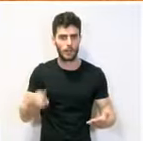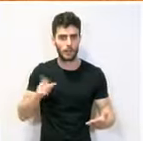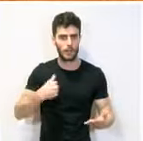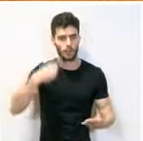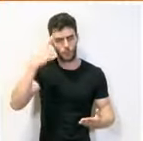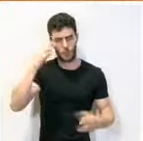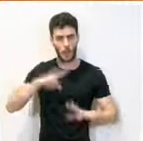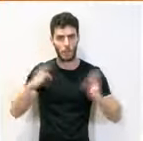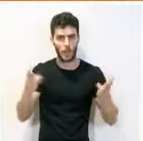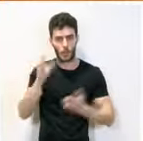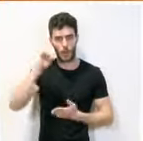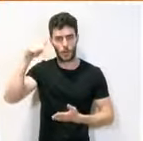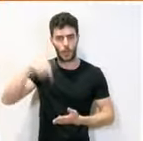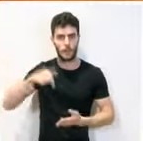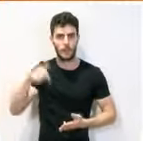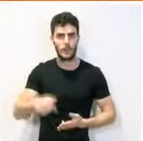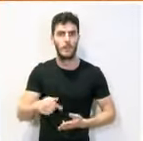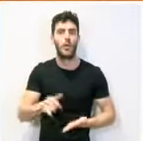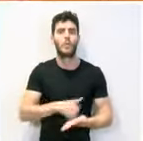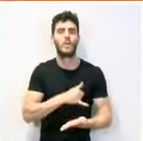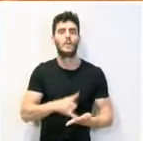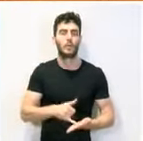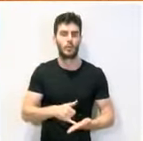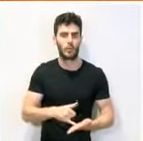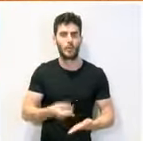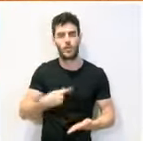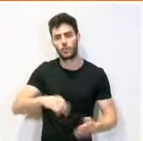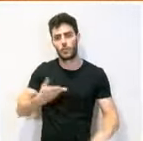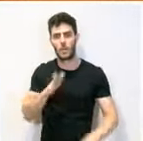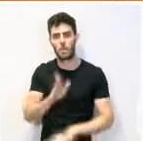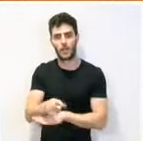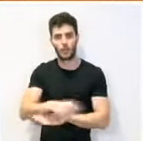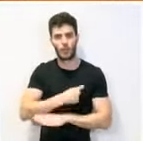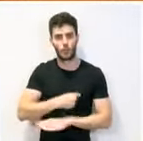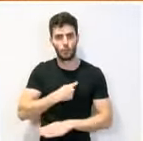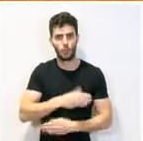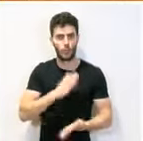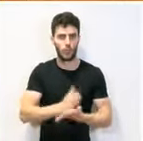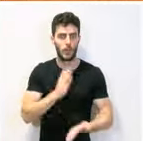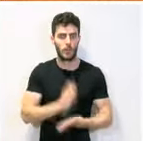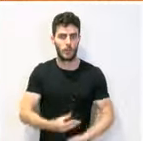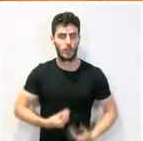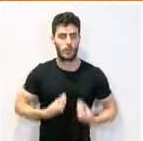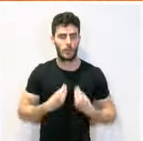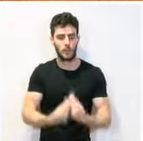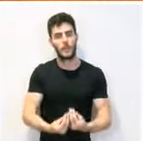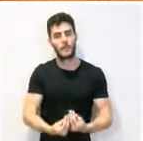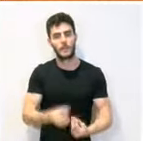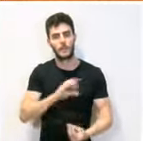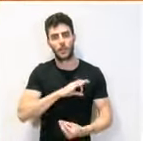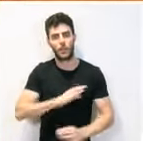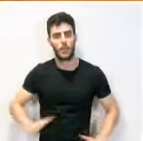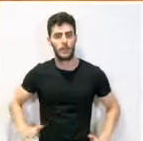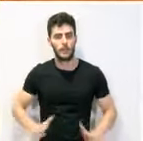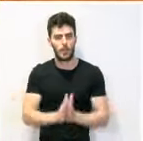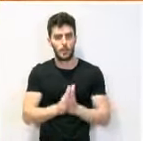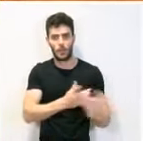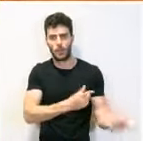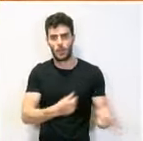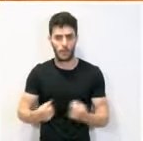desde este Parlamento hay una asignatura. También la propusimos en esa comisión de estudio conjuntamente con la señora Santos. Era